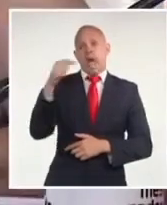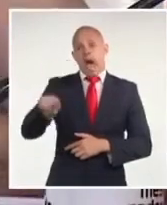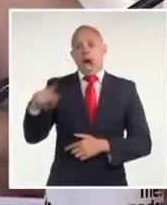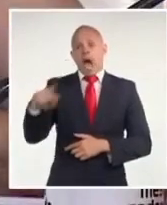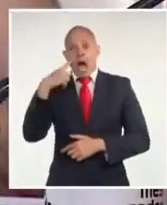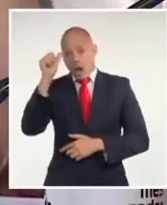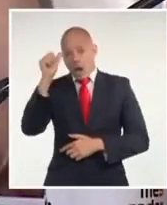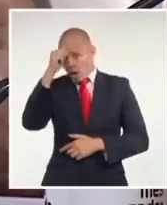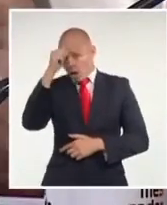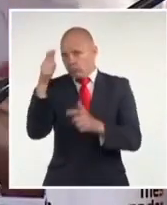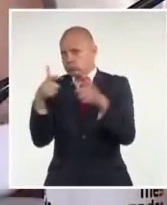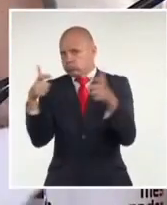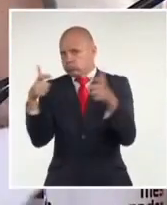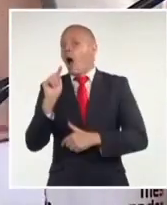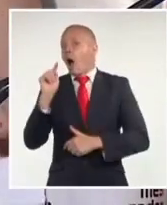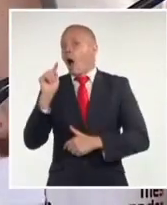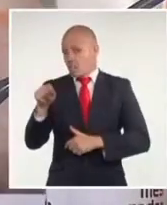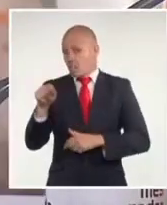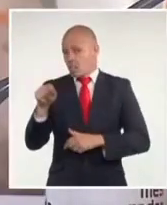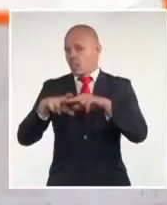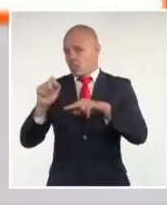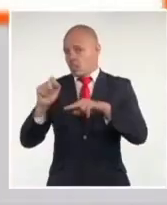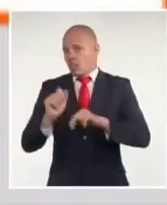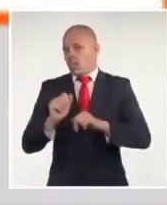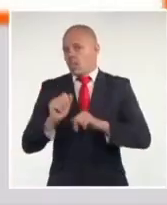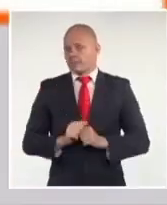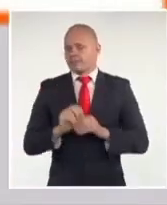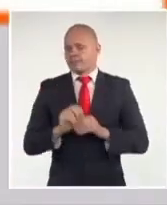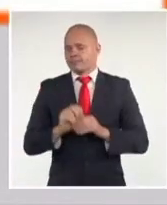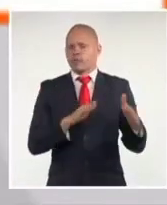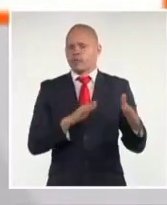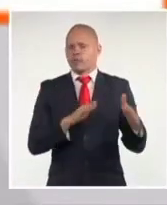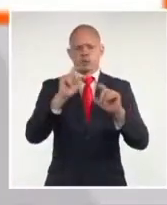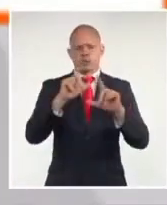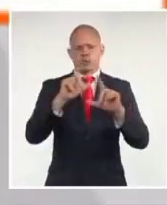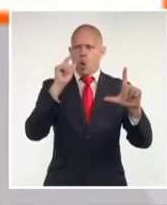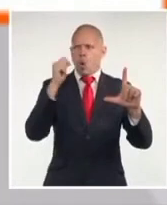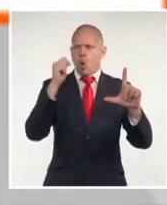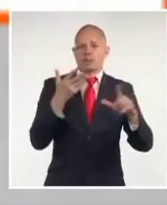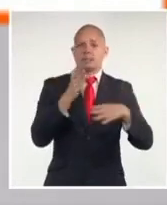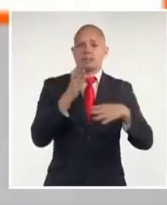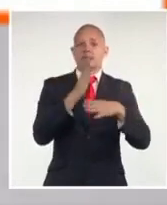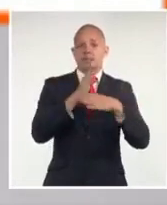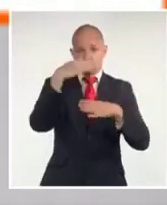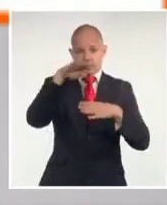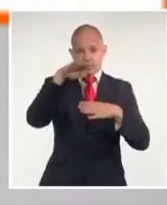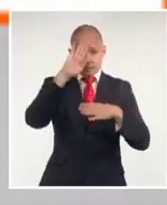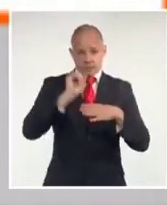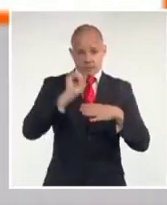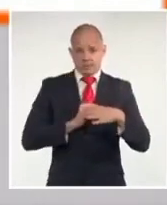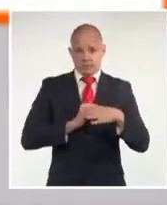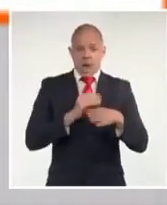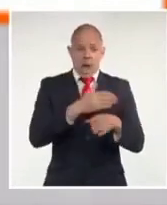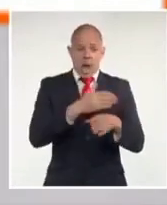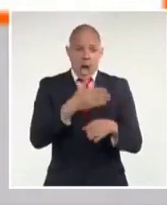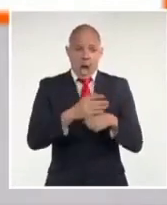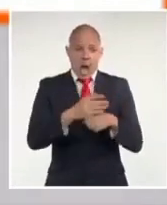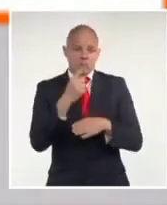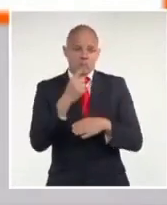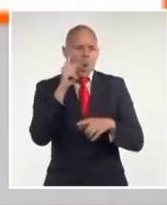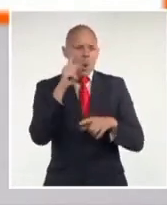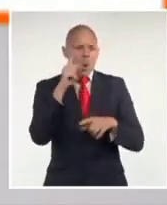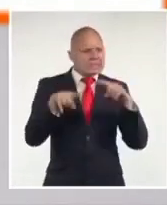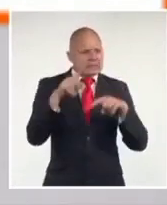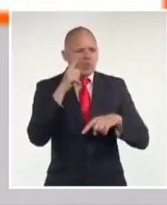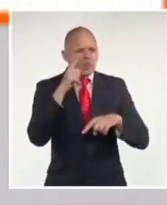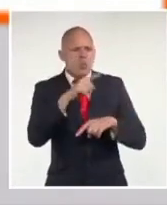se incrementa delta. Y la última es Santiago de Cuba, que hasta ahora lo que hemos detectado en mayo y junio